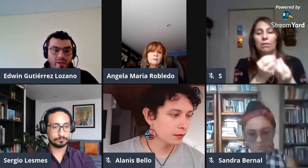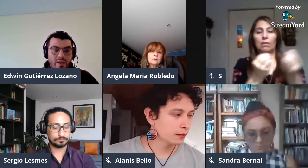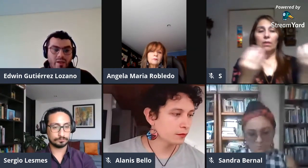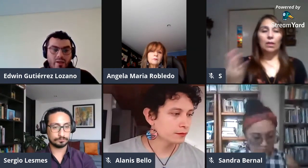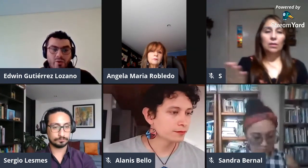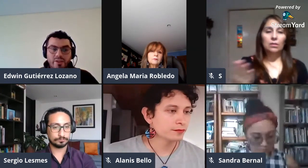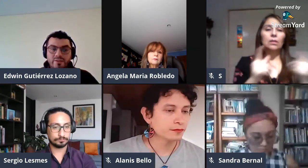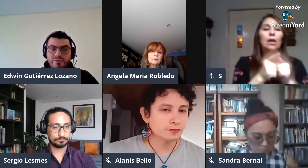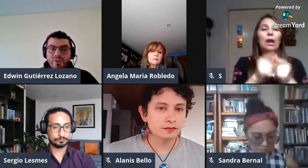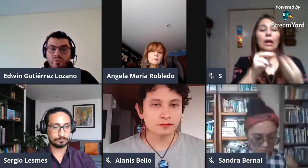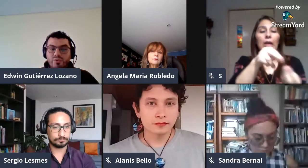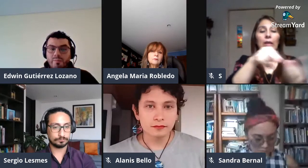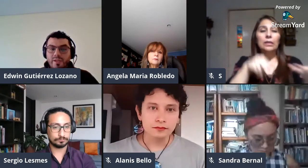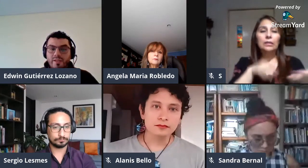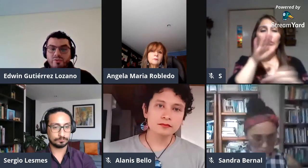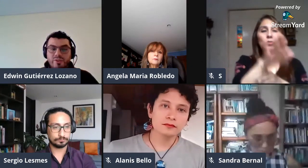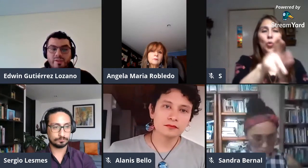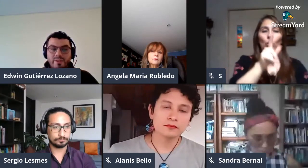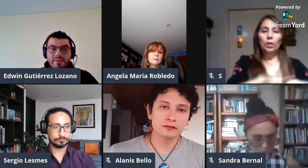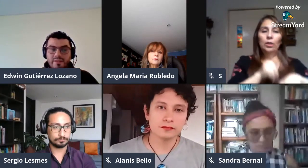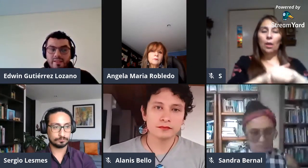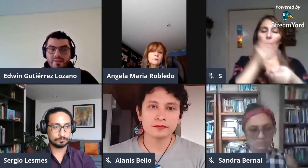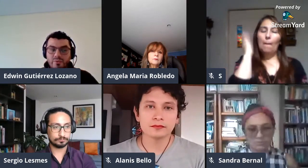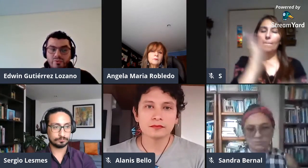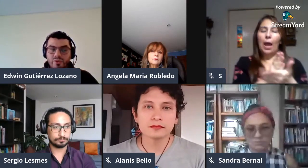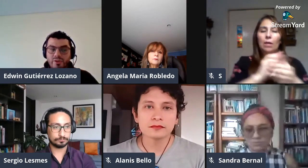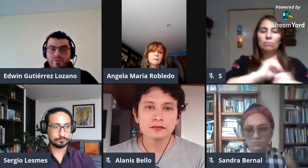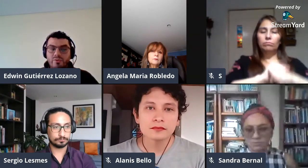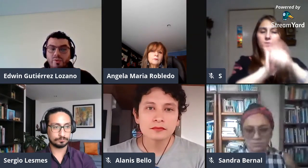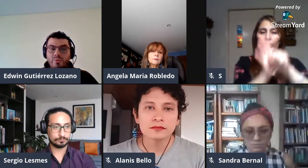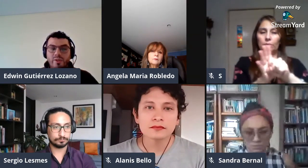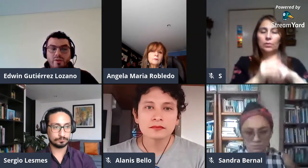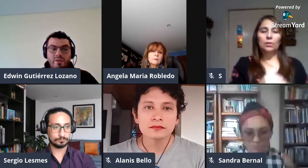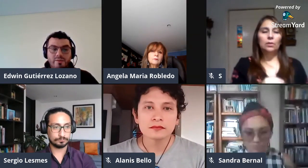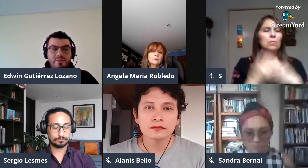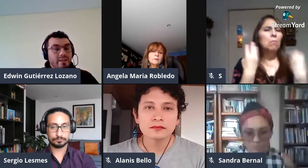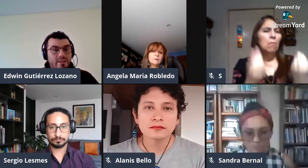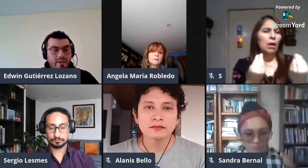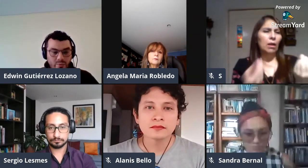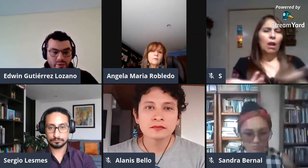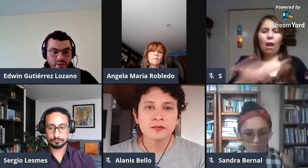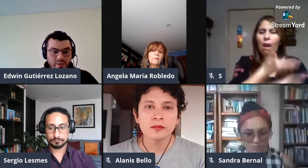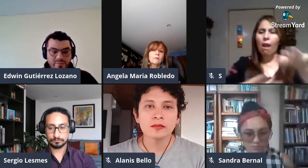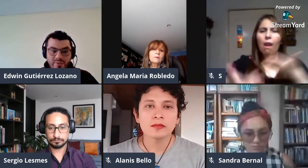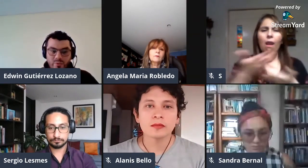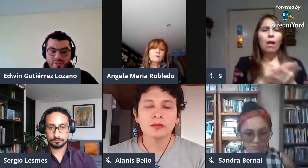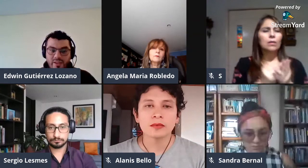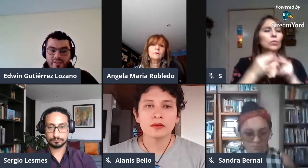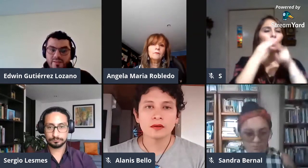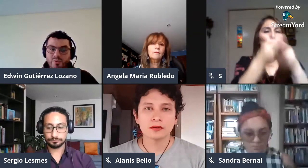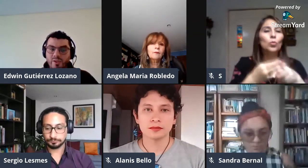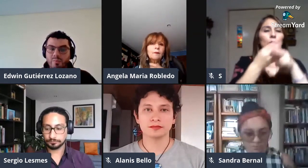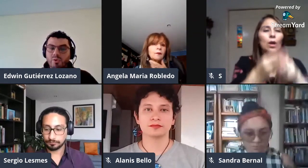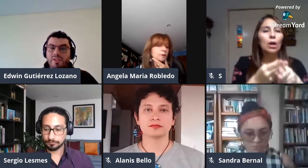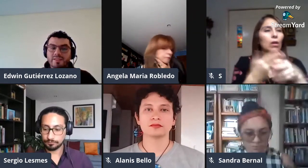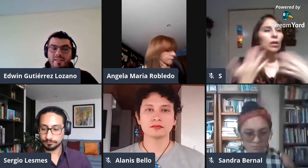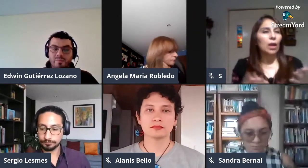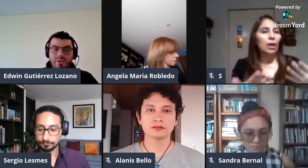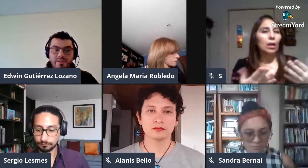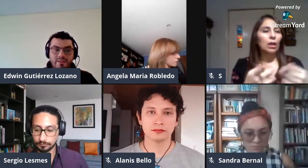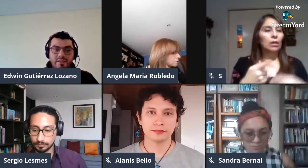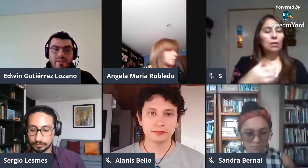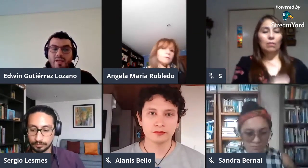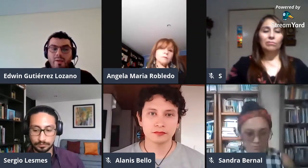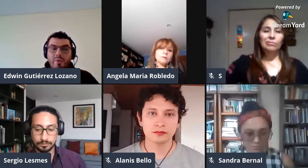pandemia. Con esto se busca ampliar los temas de discusión en torno al cuidado, al cuidado de las masculinidades no hegemónicas y